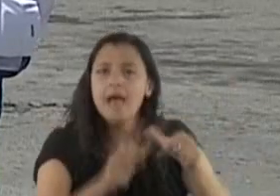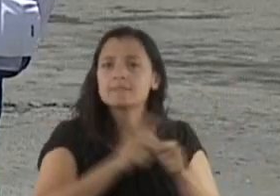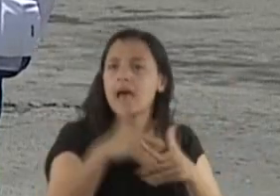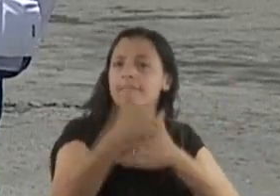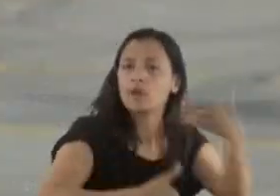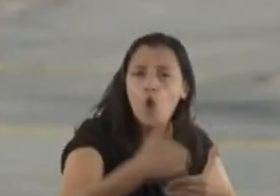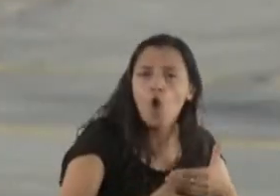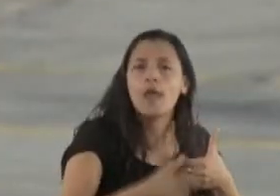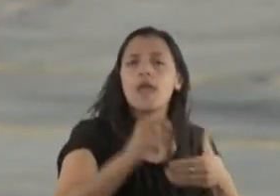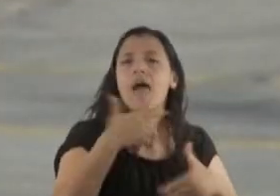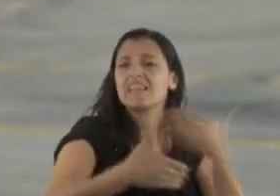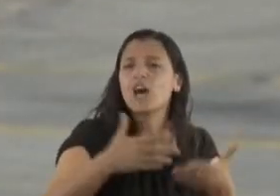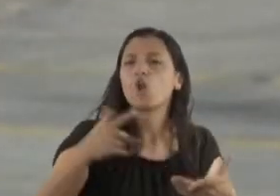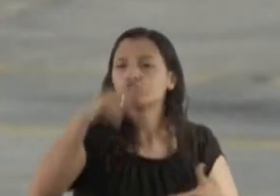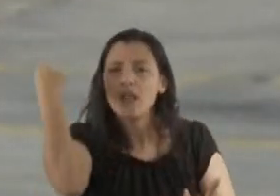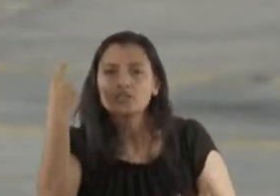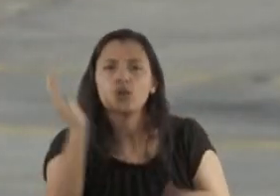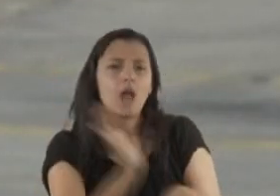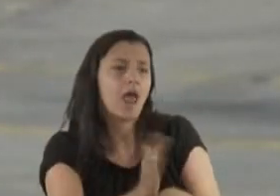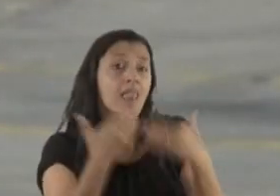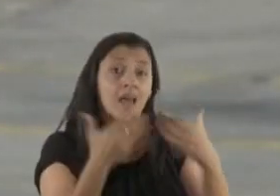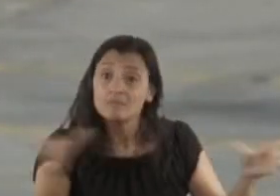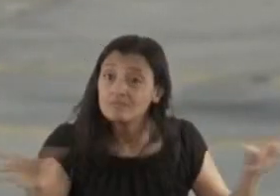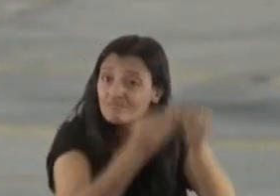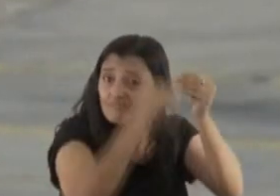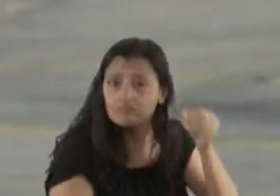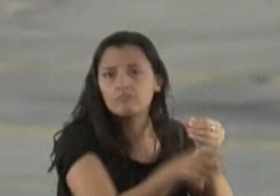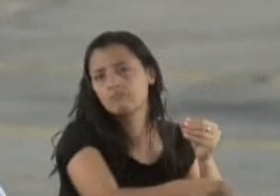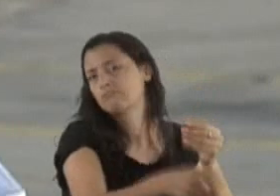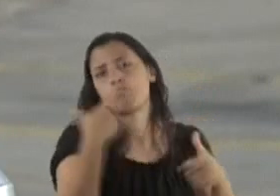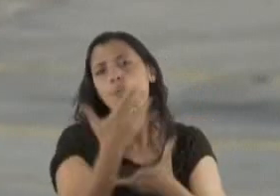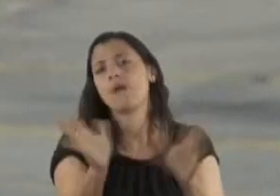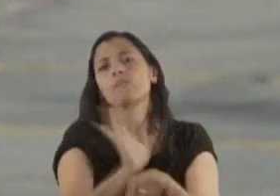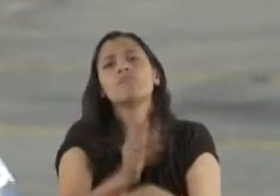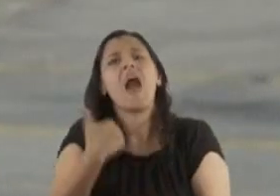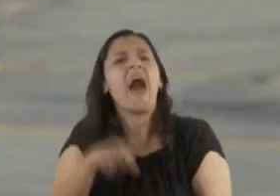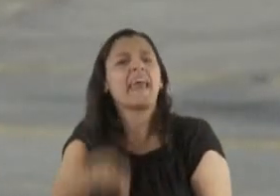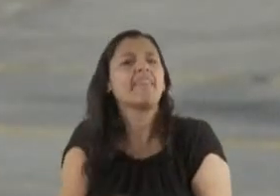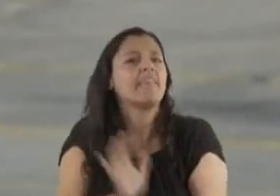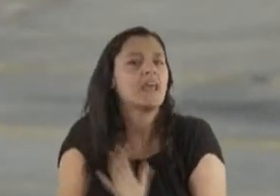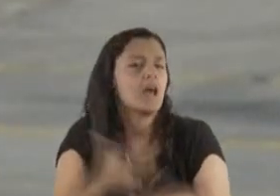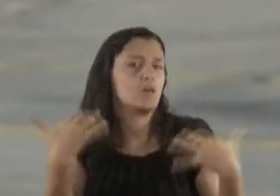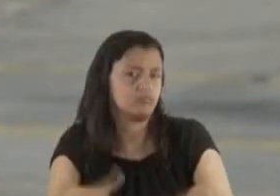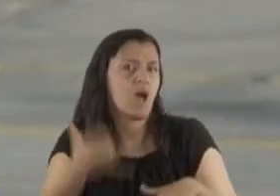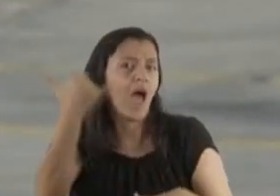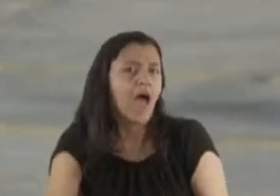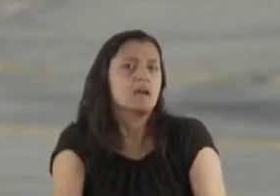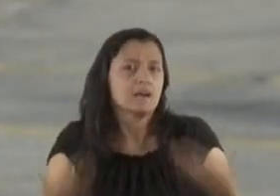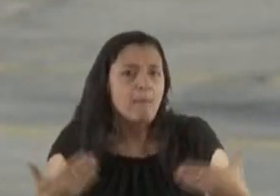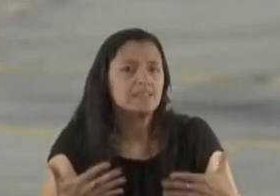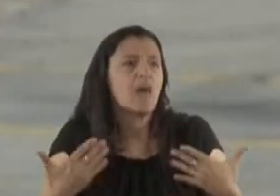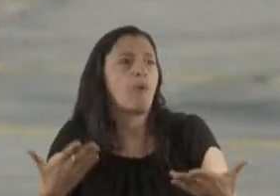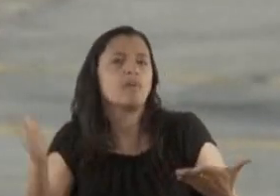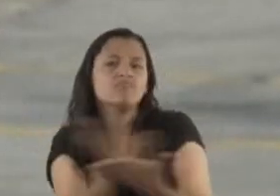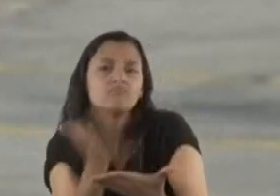desarrollo nacional y eso claramente lo posiciona a nuestro país como de los pocos países que está con capacidad para desarrollar